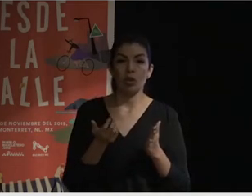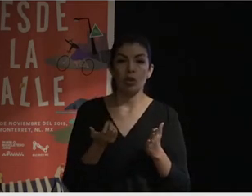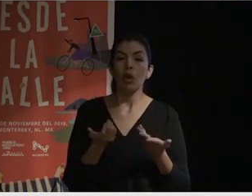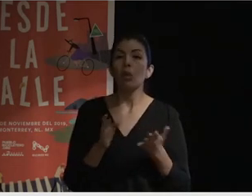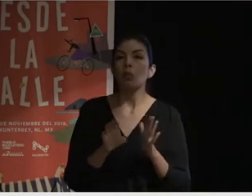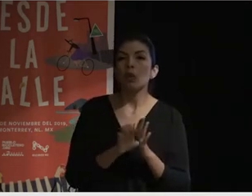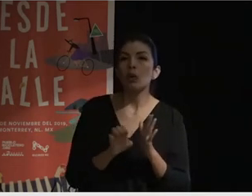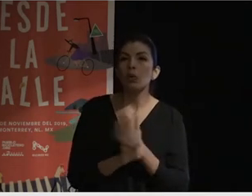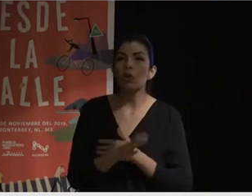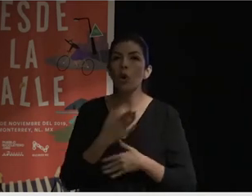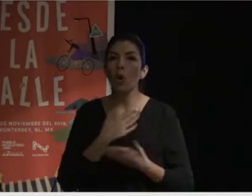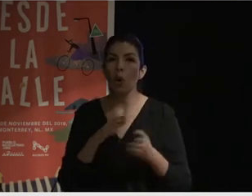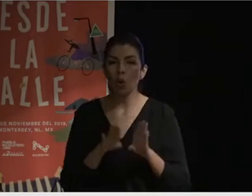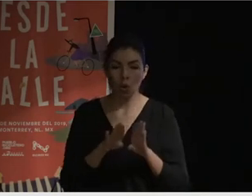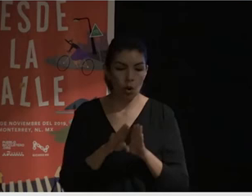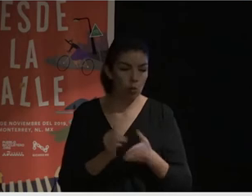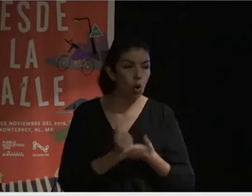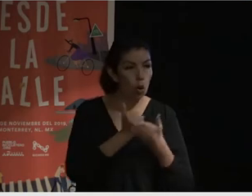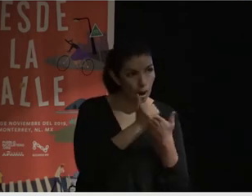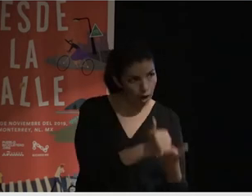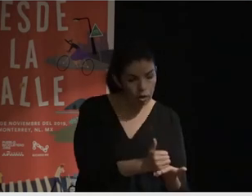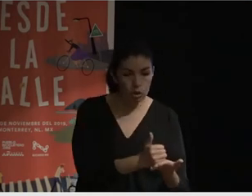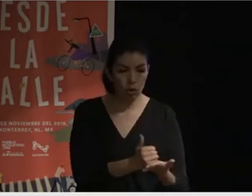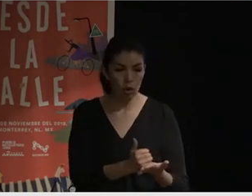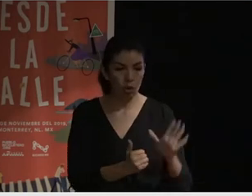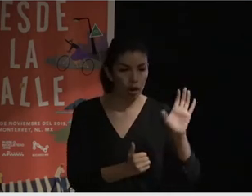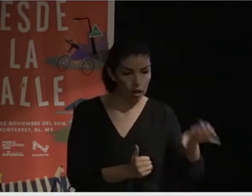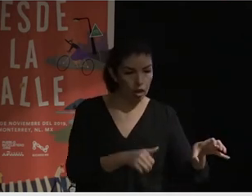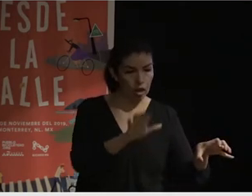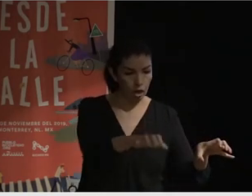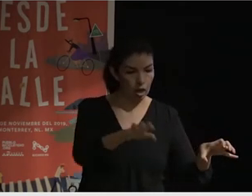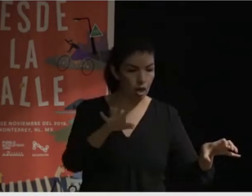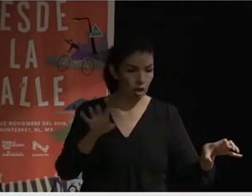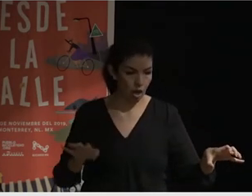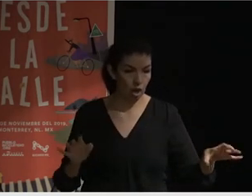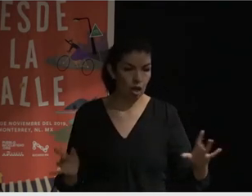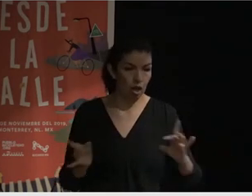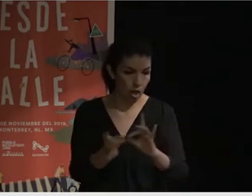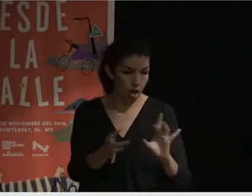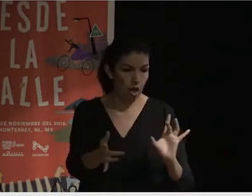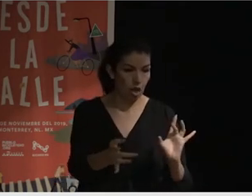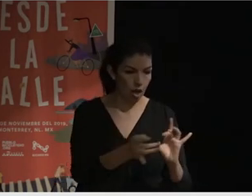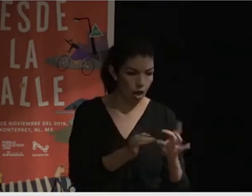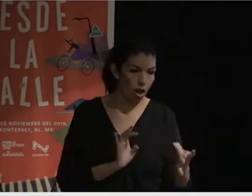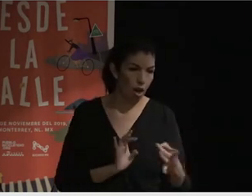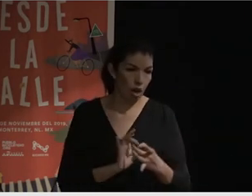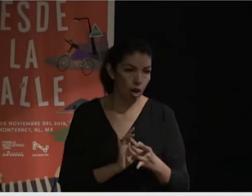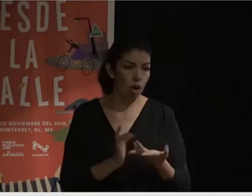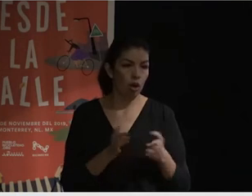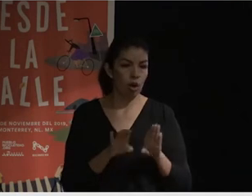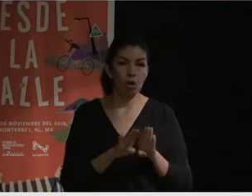irme con el diagnóstico tan fino que hacen y tan, digamos,